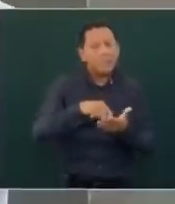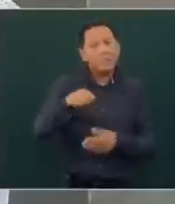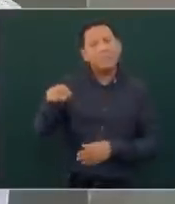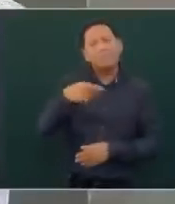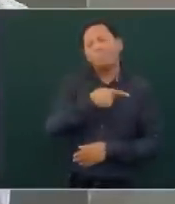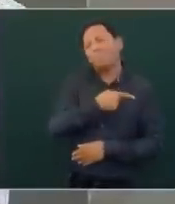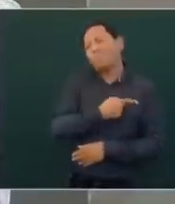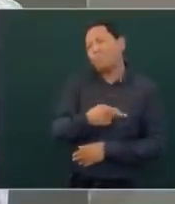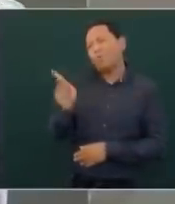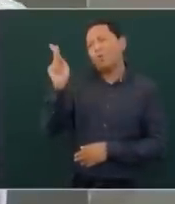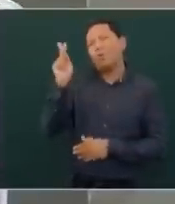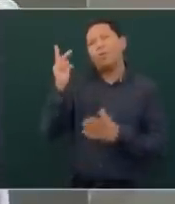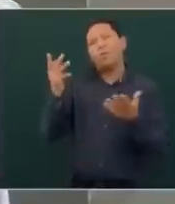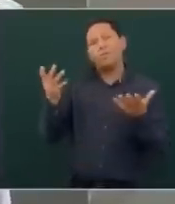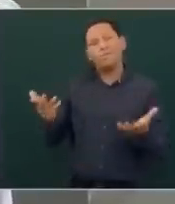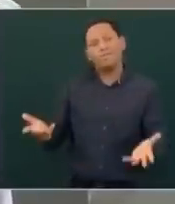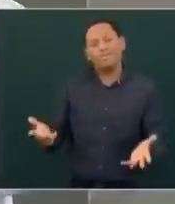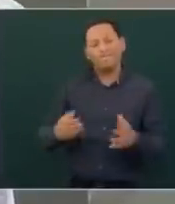cuando